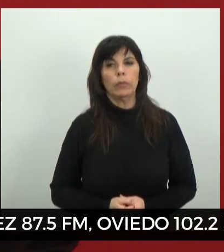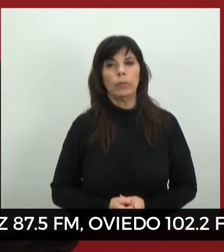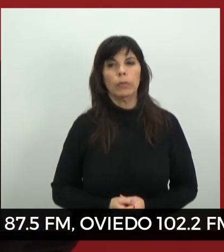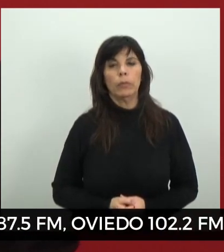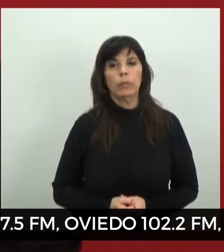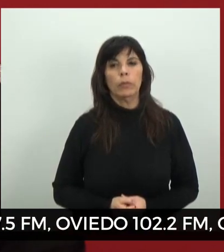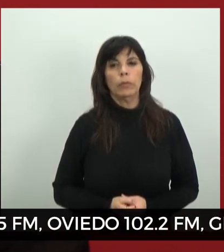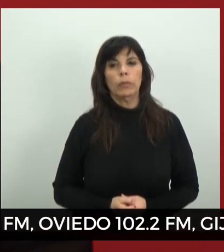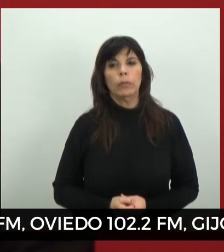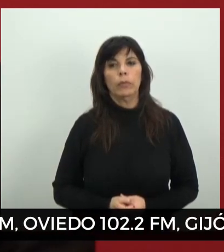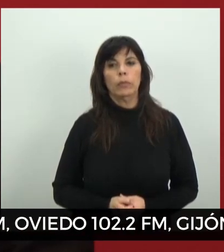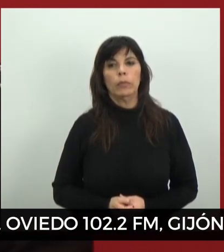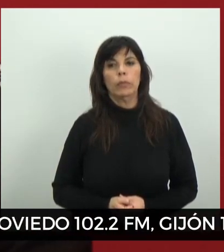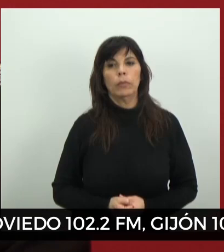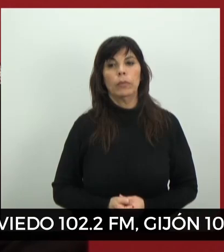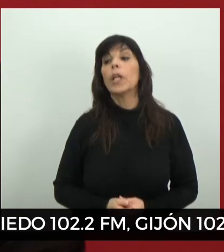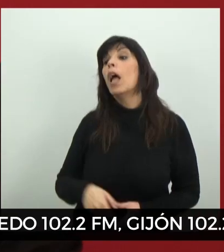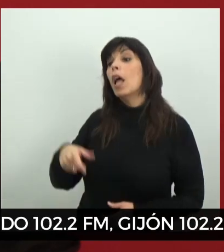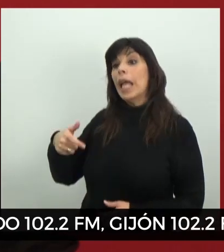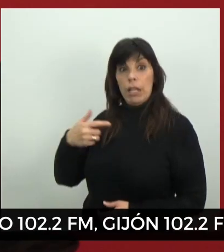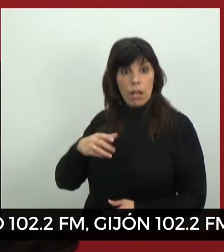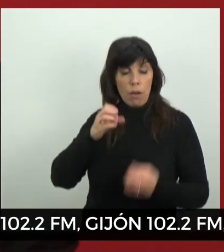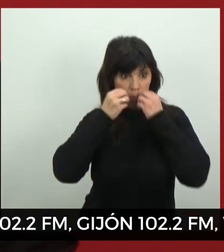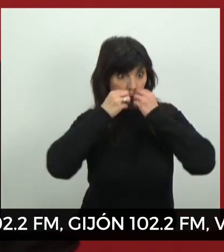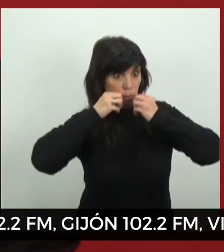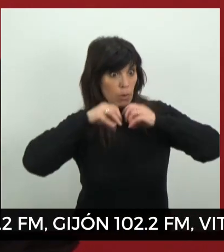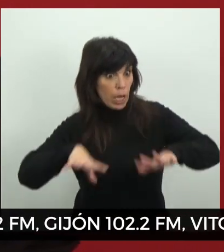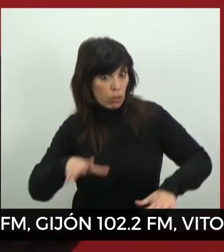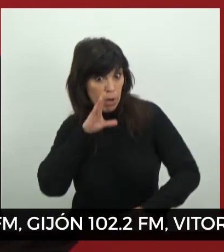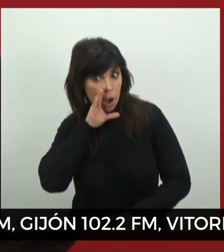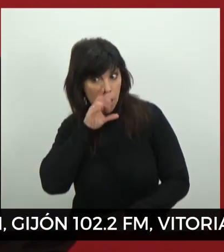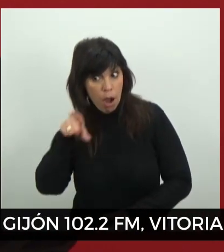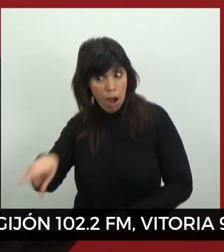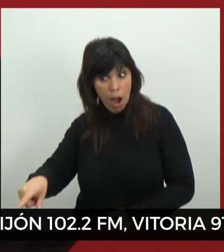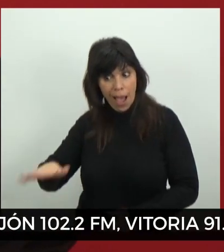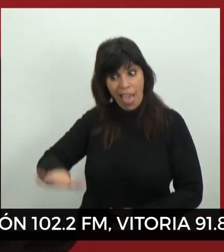Testamento, juntamente con el gadareno. ¿Por qué?